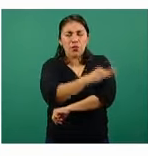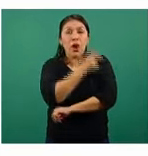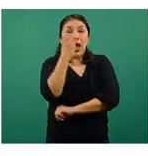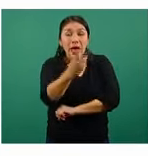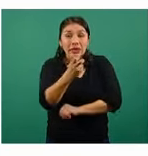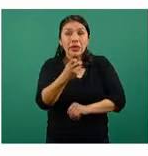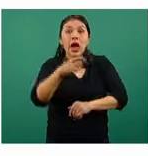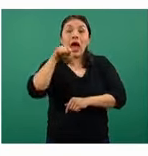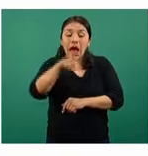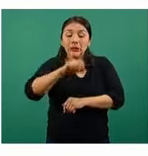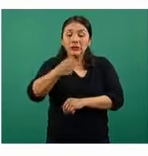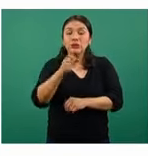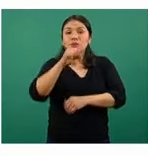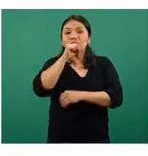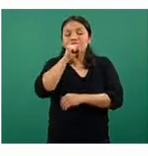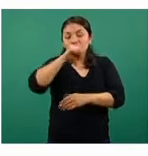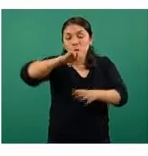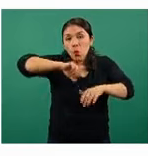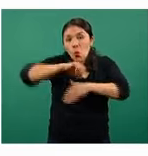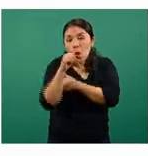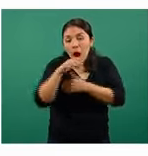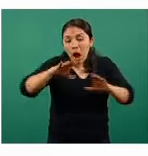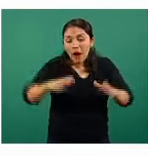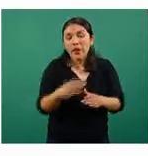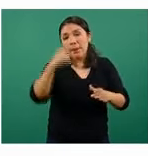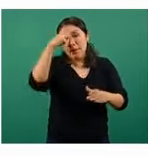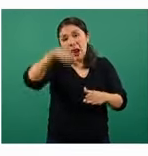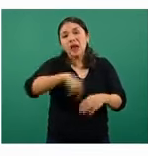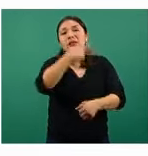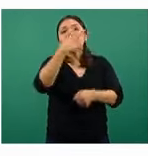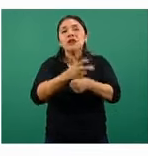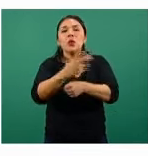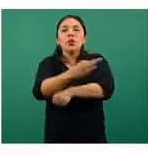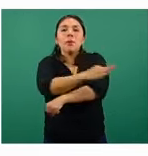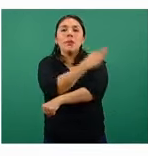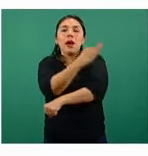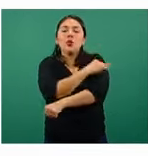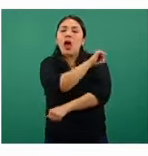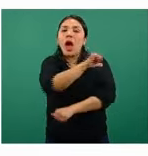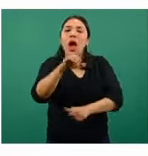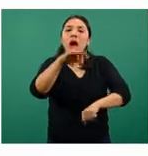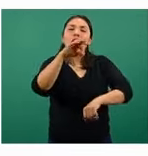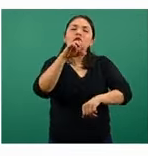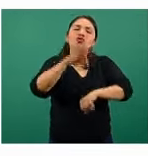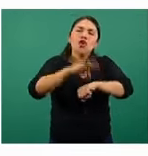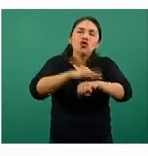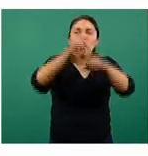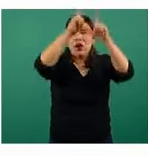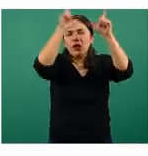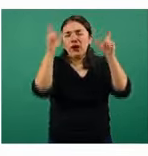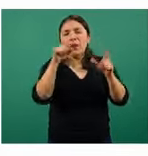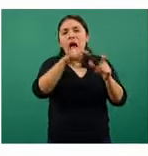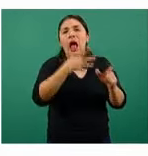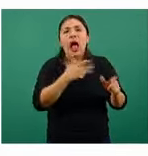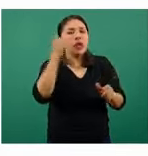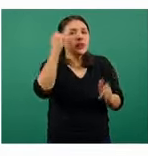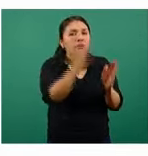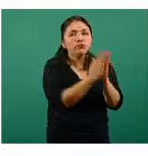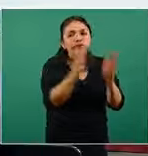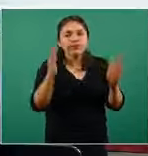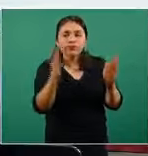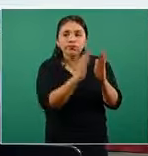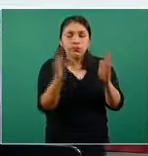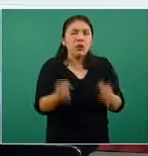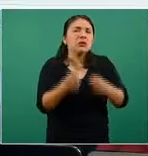vacuna está reservada ya para las segundas dosis del personal de salud que está dentro de la temporalidad. Entonces,